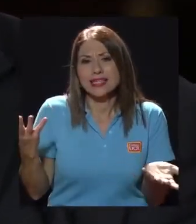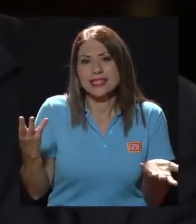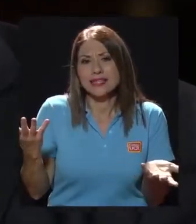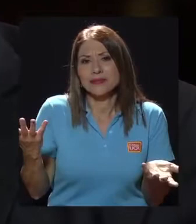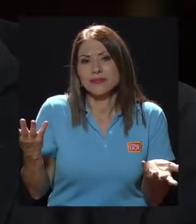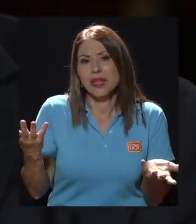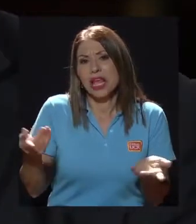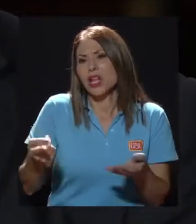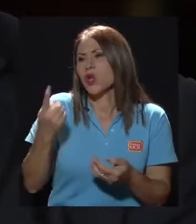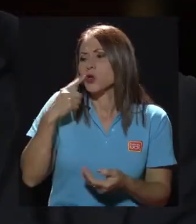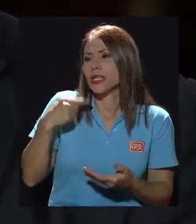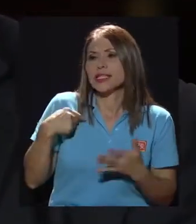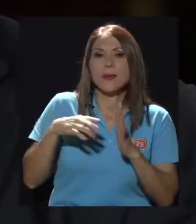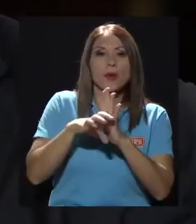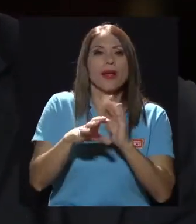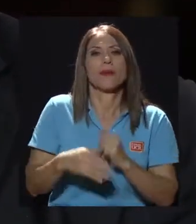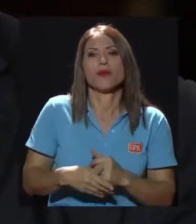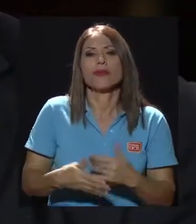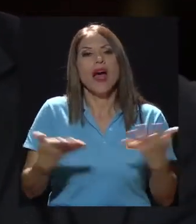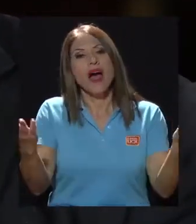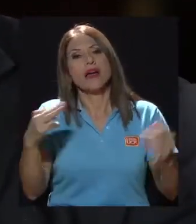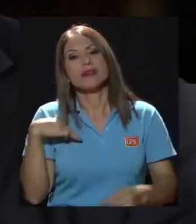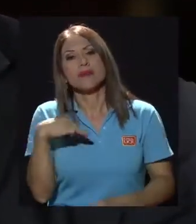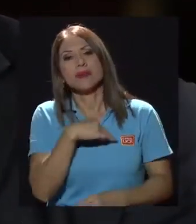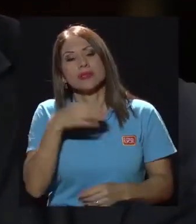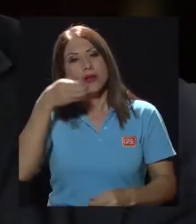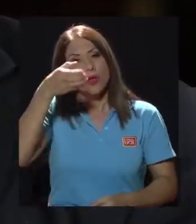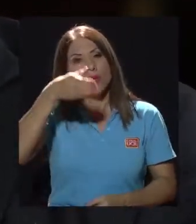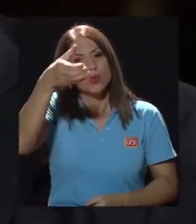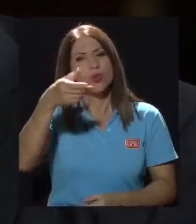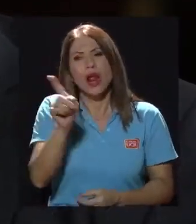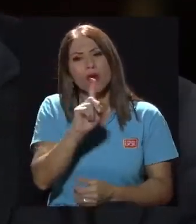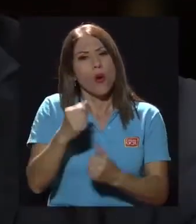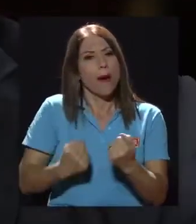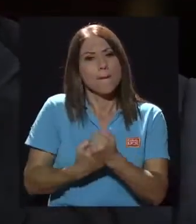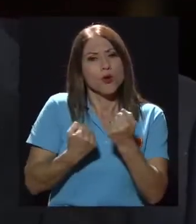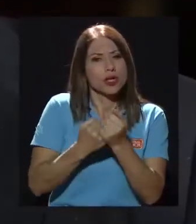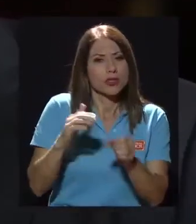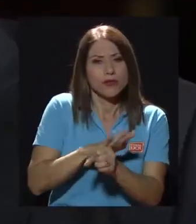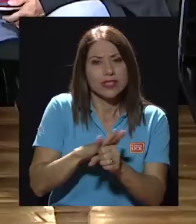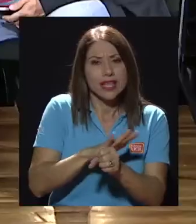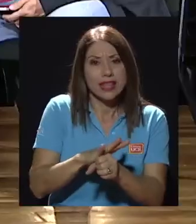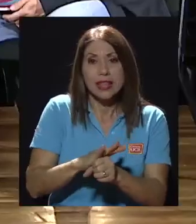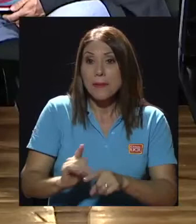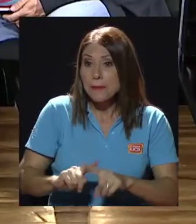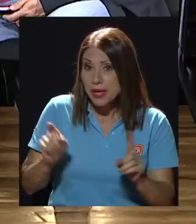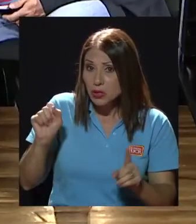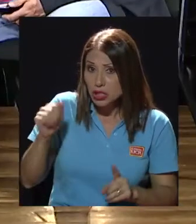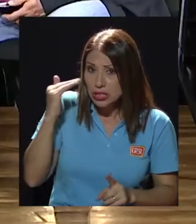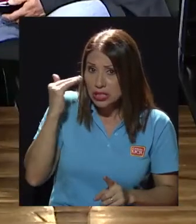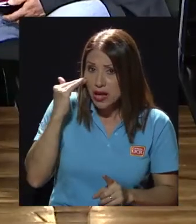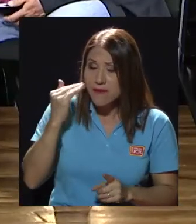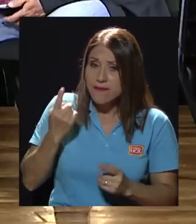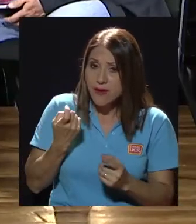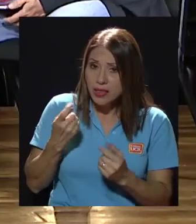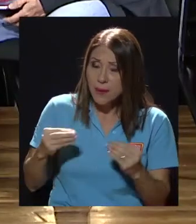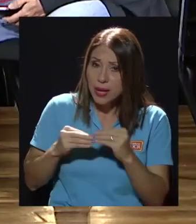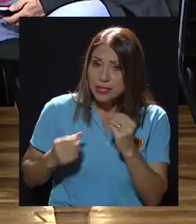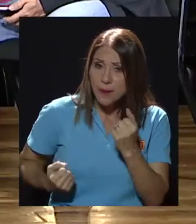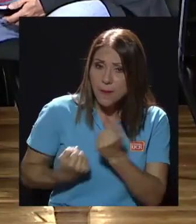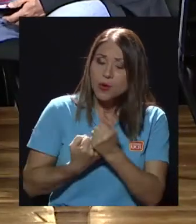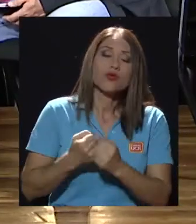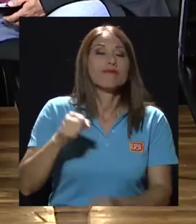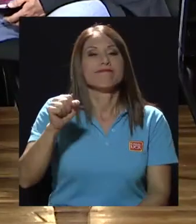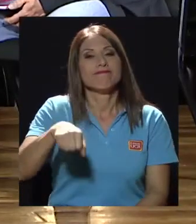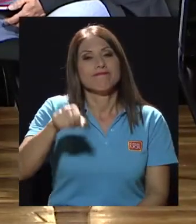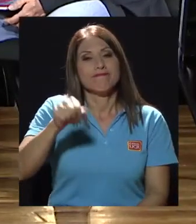nos dicen, sí, es que el Ministerio de Cultura no nos apoya lo suficiente. Pero sí está casos, claro que falta sí, un apoyo más claro, consciente y más... Lo que pasa es